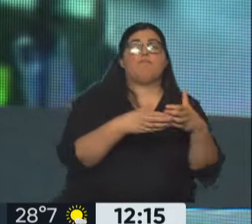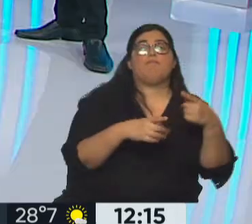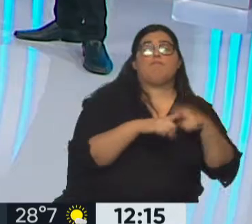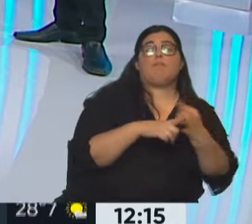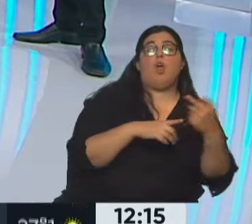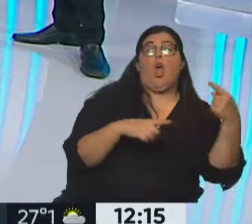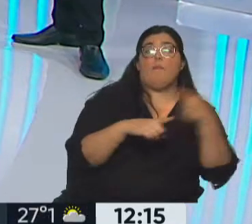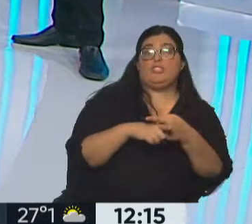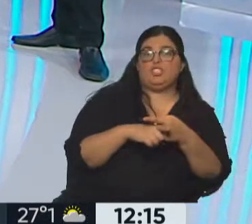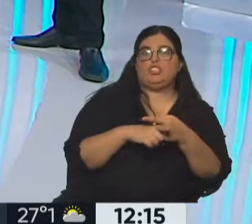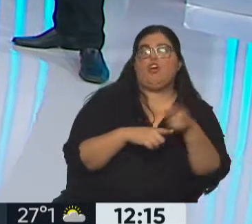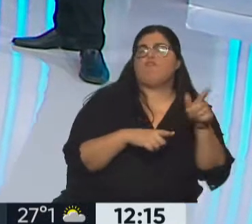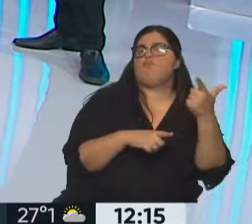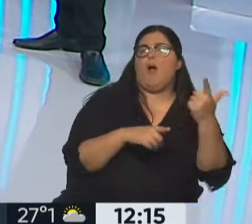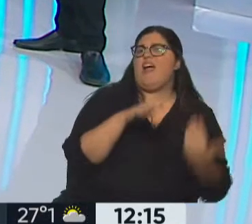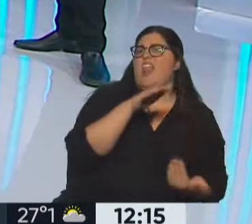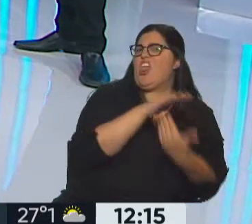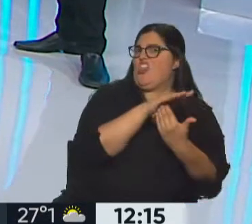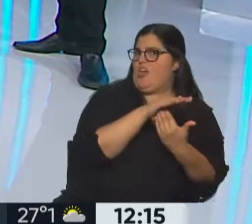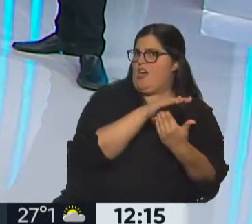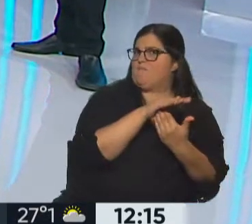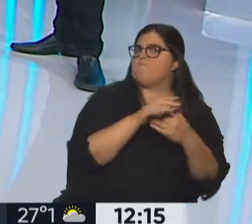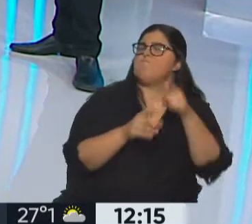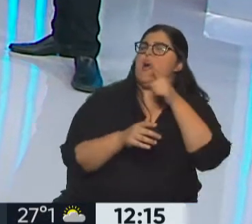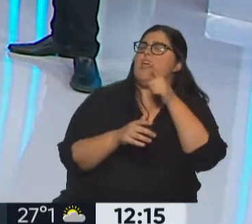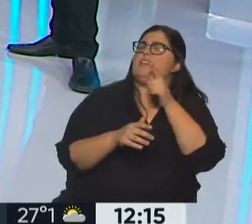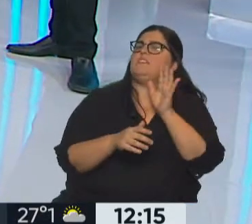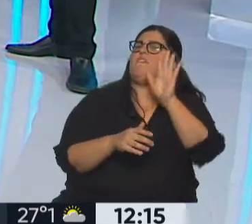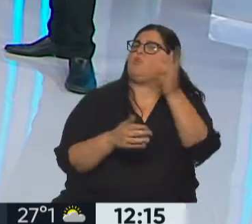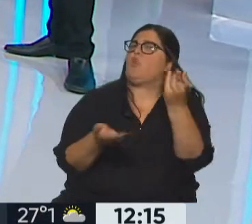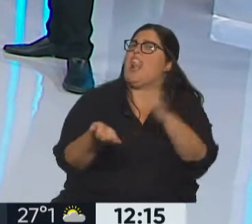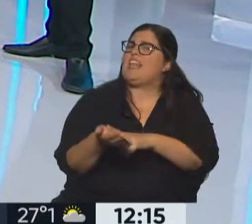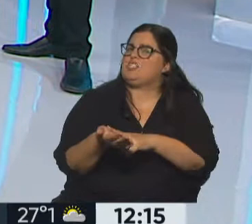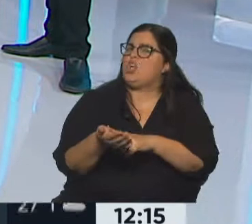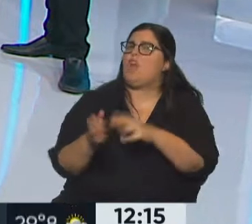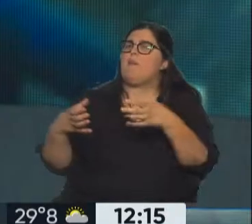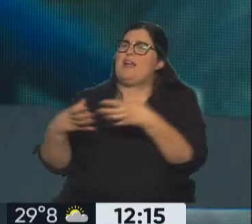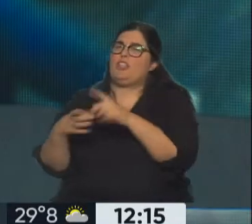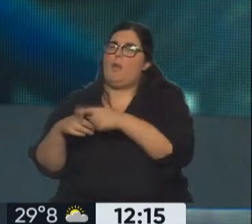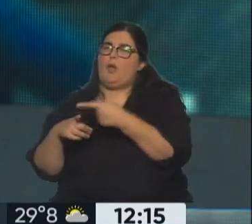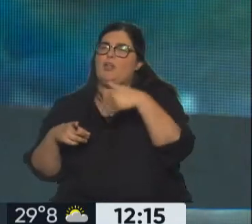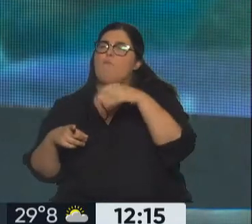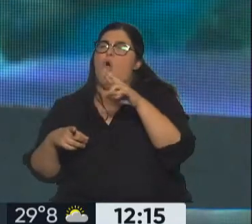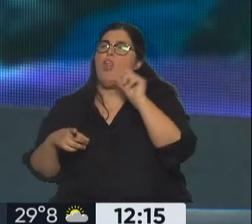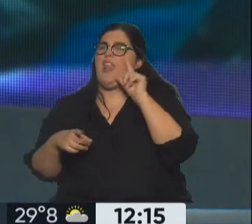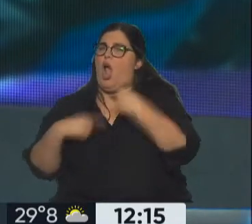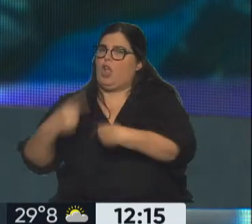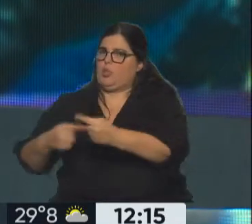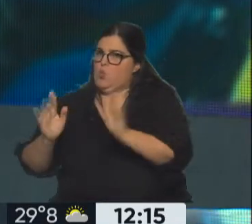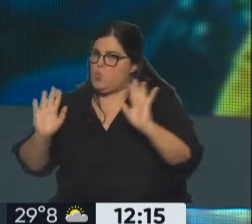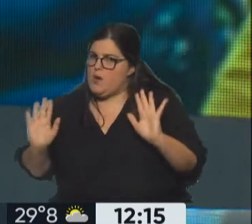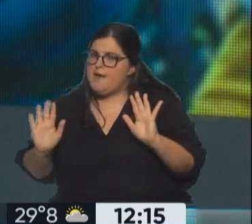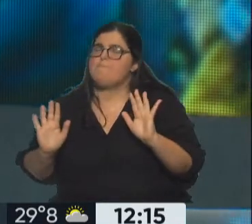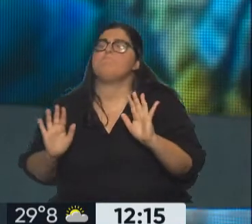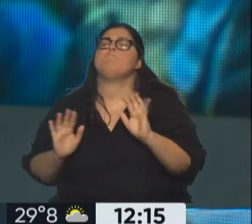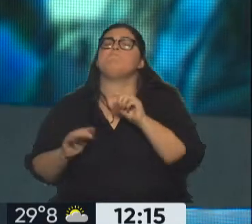está bajo un liderazgo. Pareciera que el horizonte de la reelección está, o de la continuidad de Morena, y me parece que este tipo de reformas lo que pueden hacer